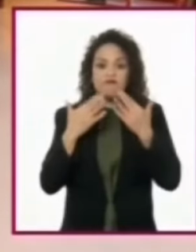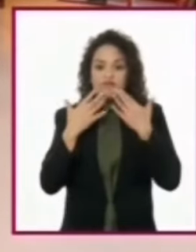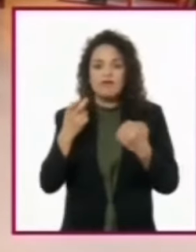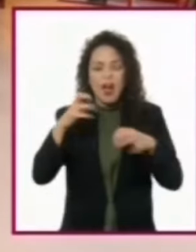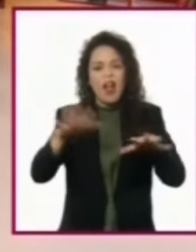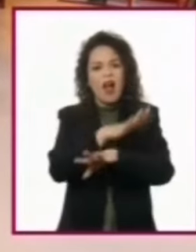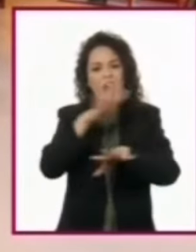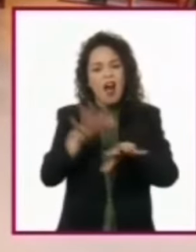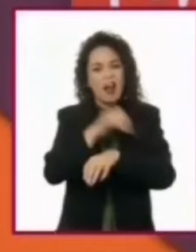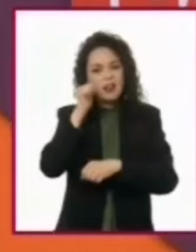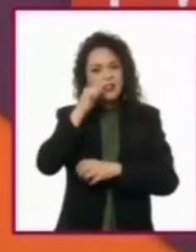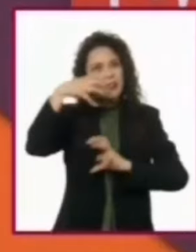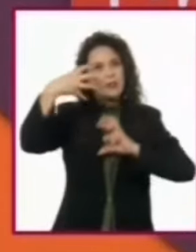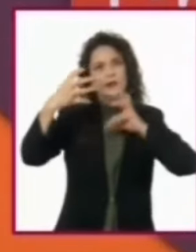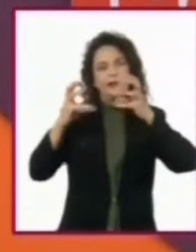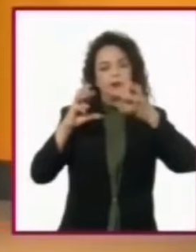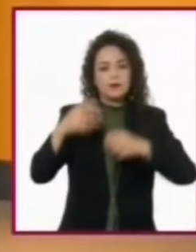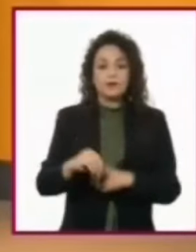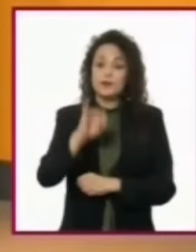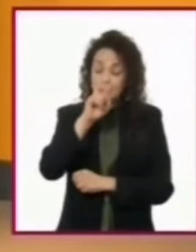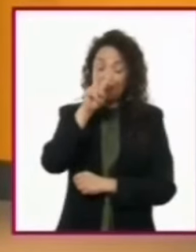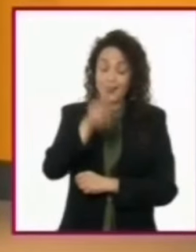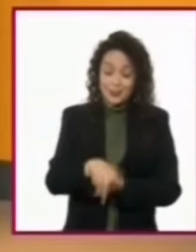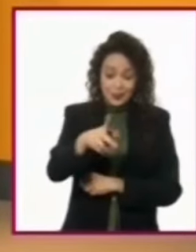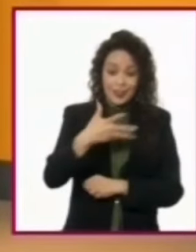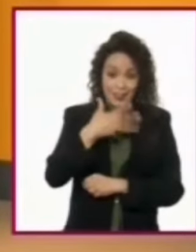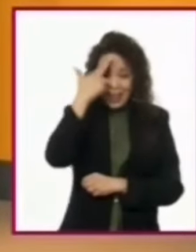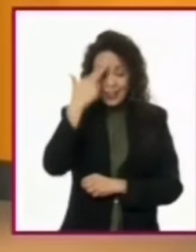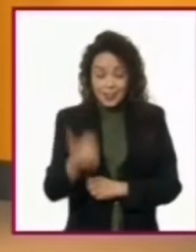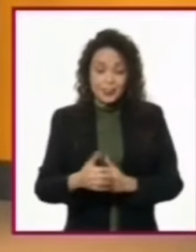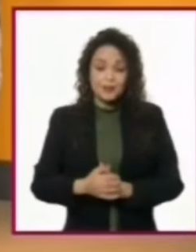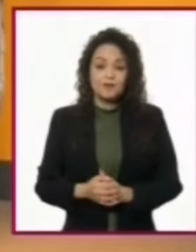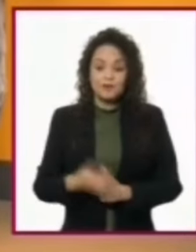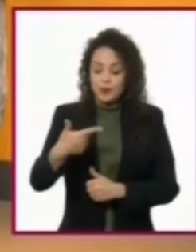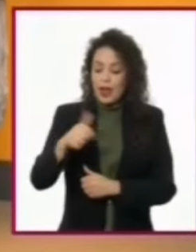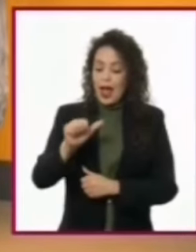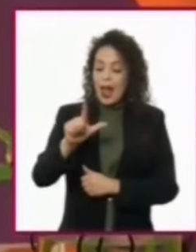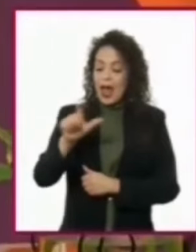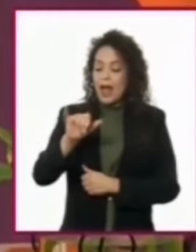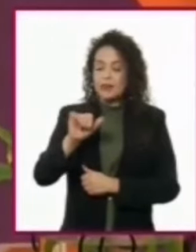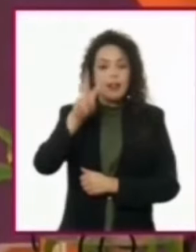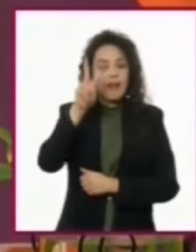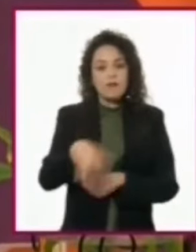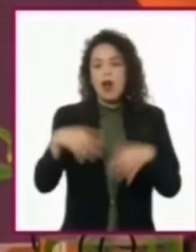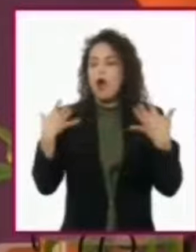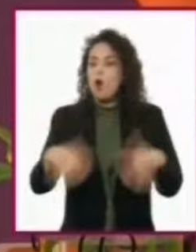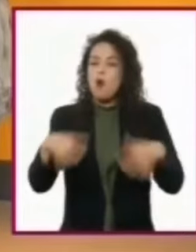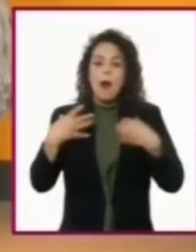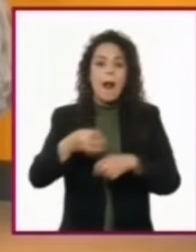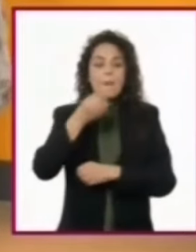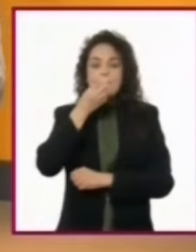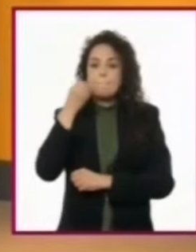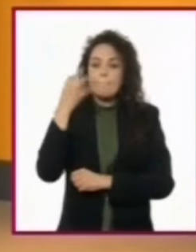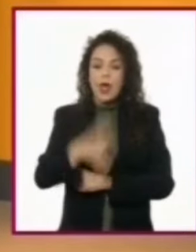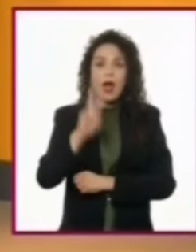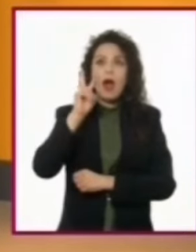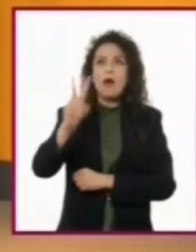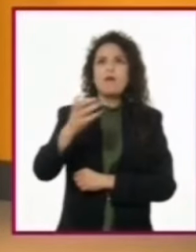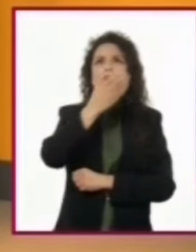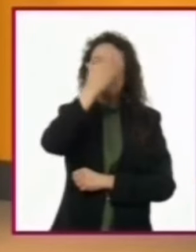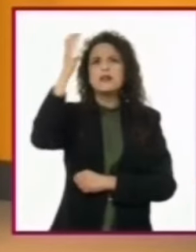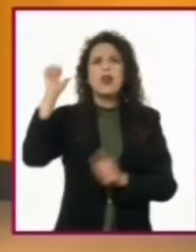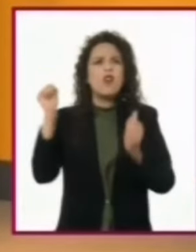deformación. Excelente afirmación. Las galaxias, sin duda alguna, son algo tan maravilloso que al ver un cielo estrellado